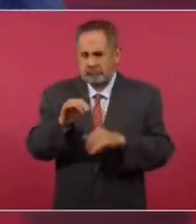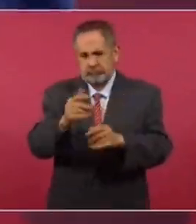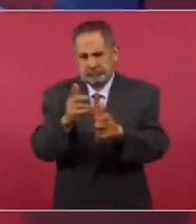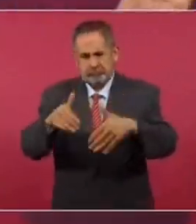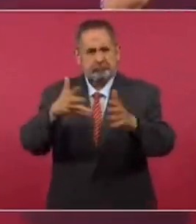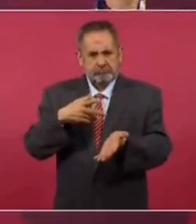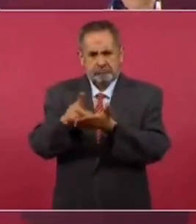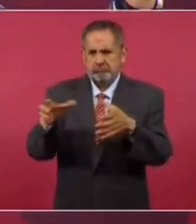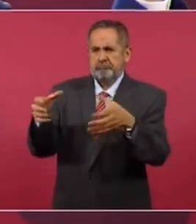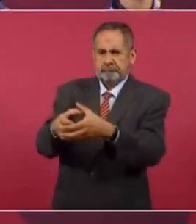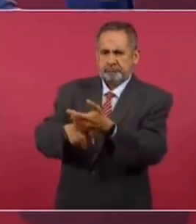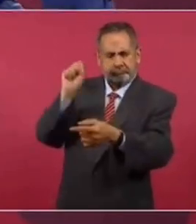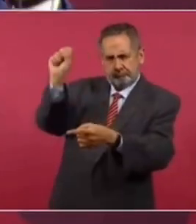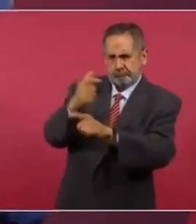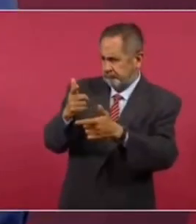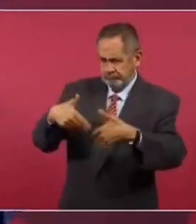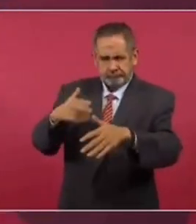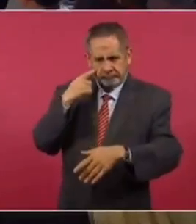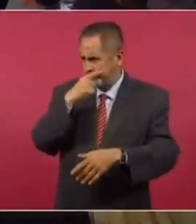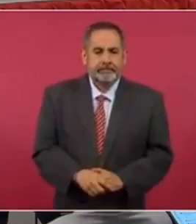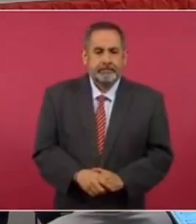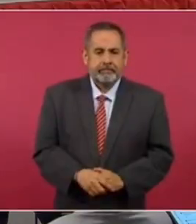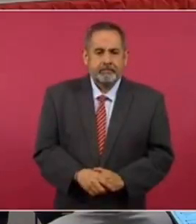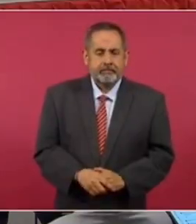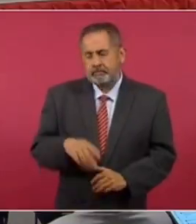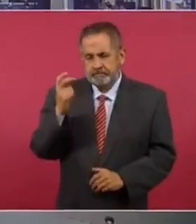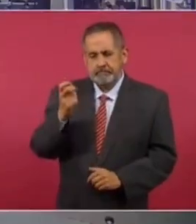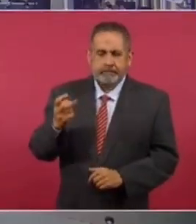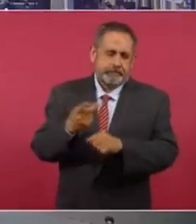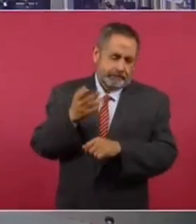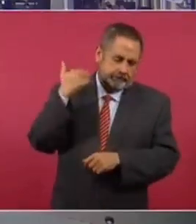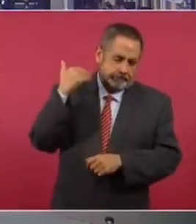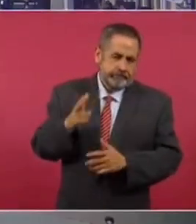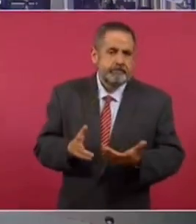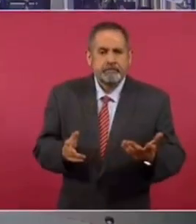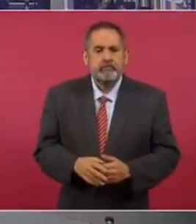O sea, es un derecho. Es un derecho. Esto es lo que sucedía.